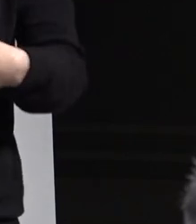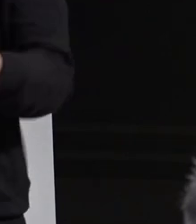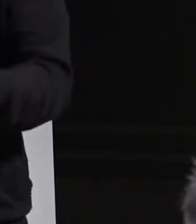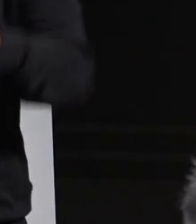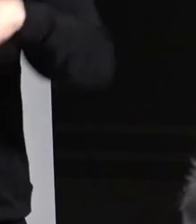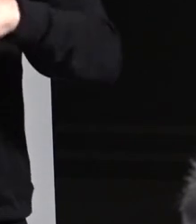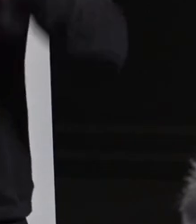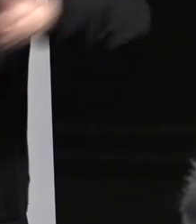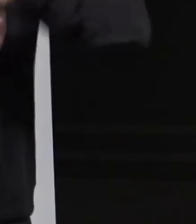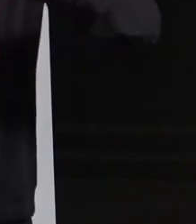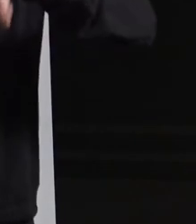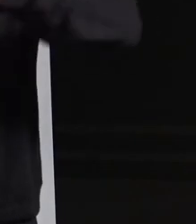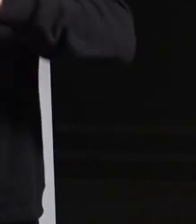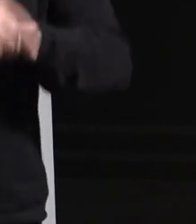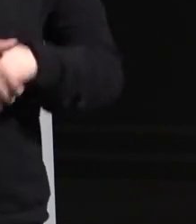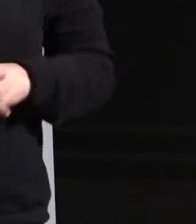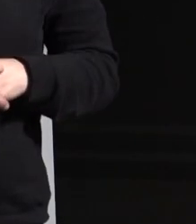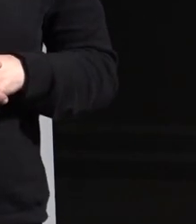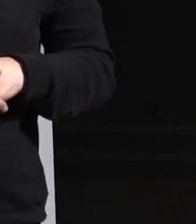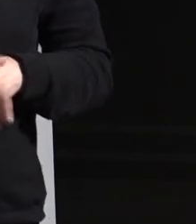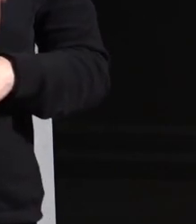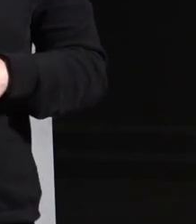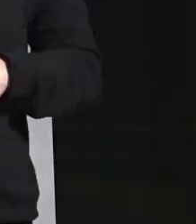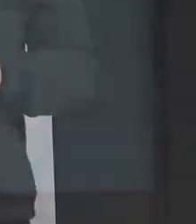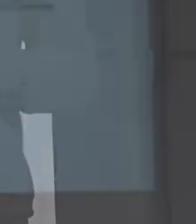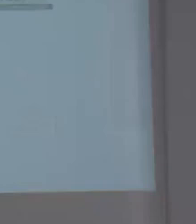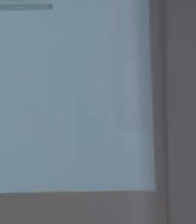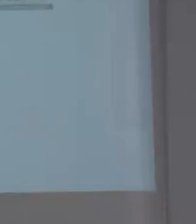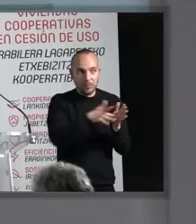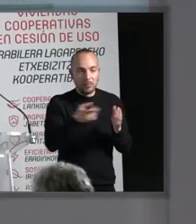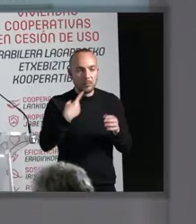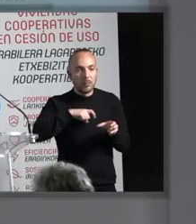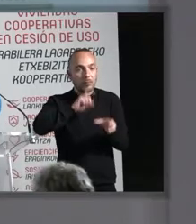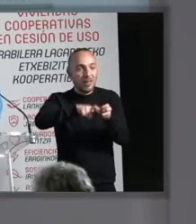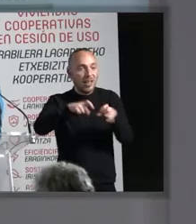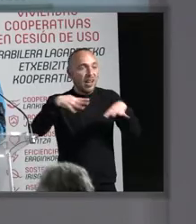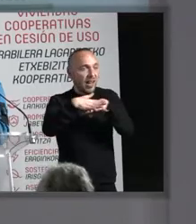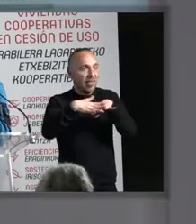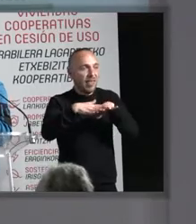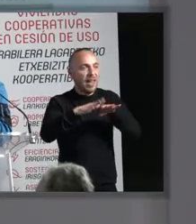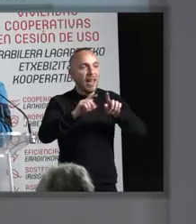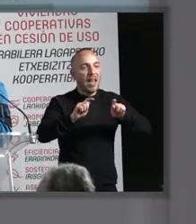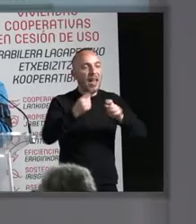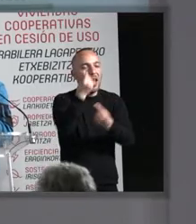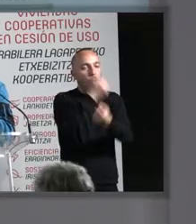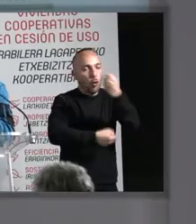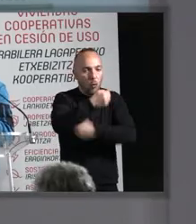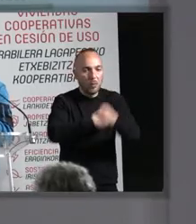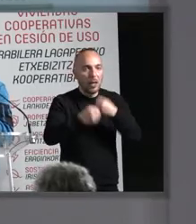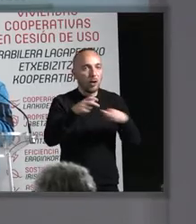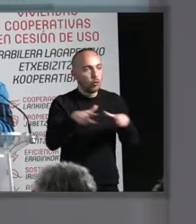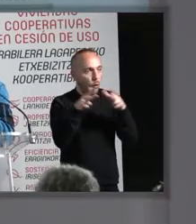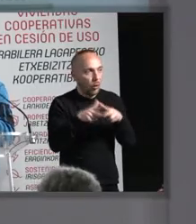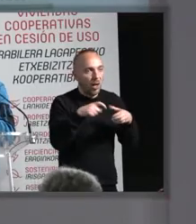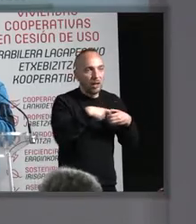¿no? Y ha comentado Rubén que estamos dentro de lo que es el ecosistema de la economía social y solidaria, que también nos nutre